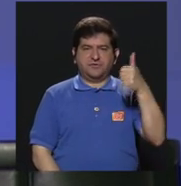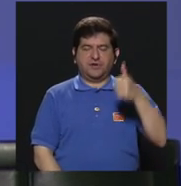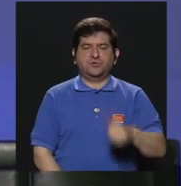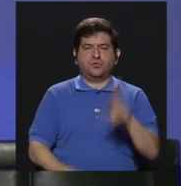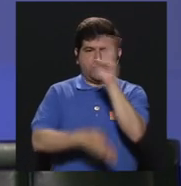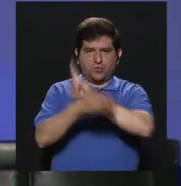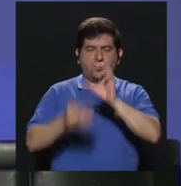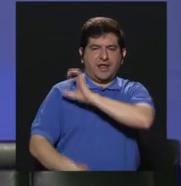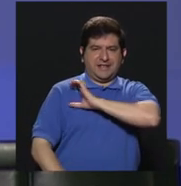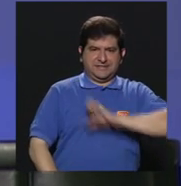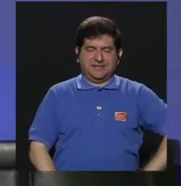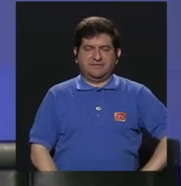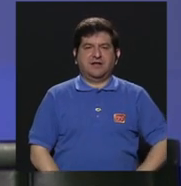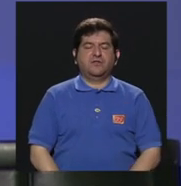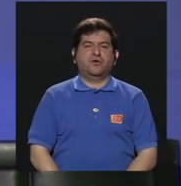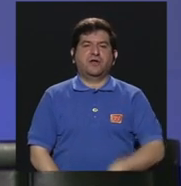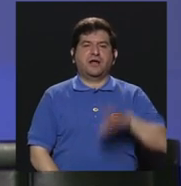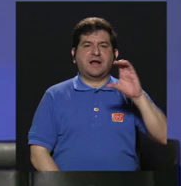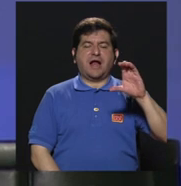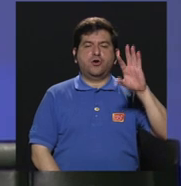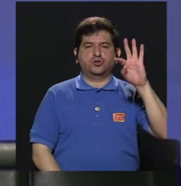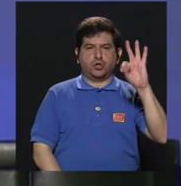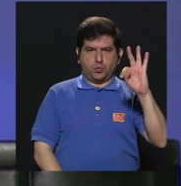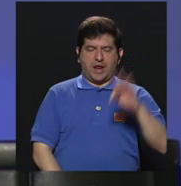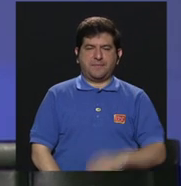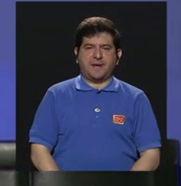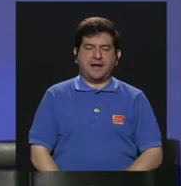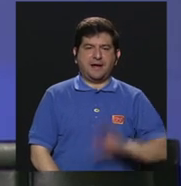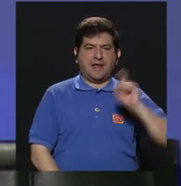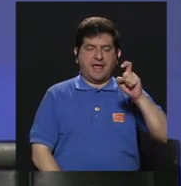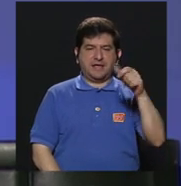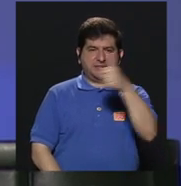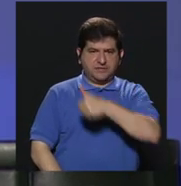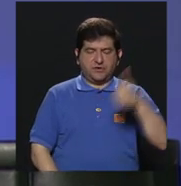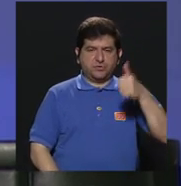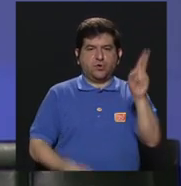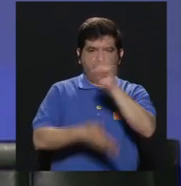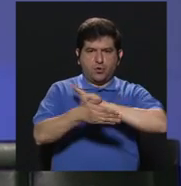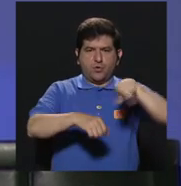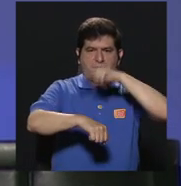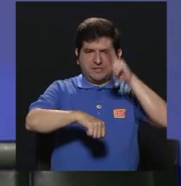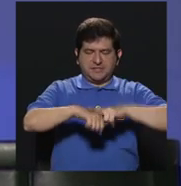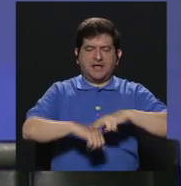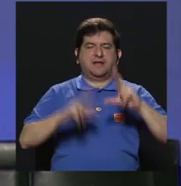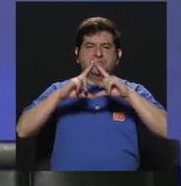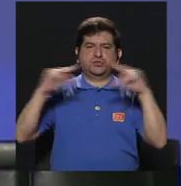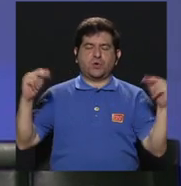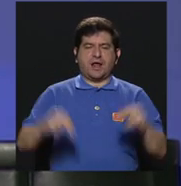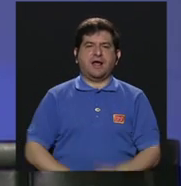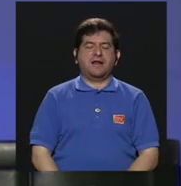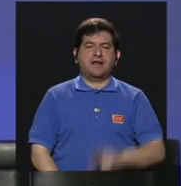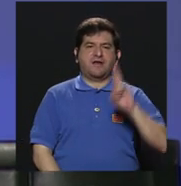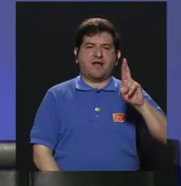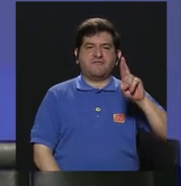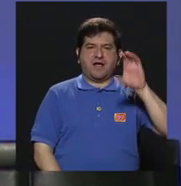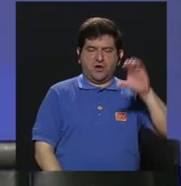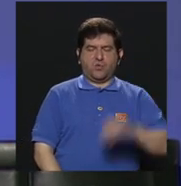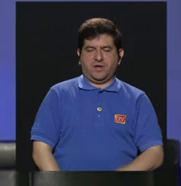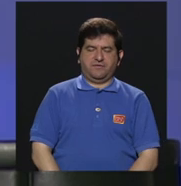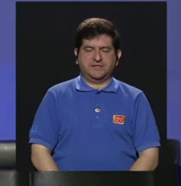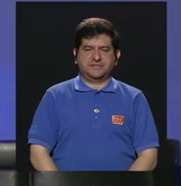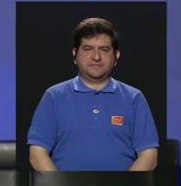Salvador. Carlos Tunerman, ex-rector de la Universidad Nacional de Nicaragua. Y Rafael Cuevas del